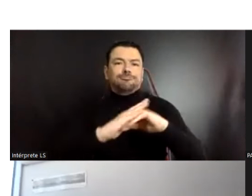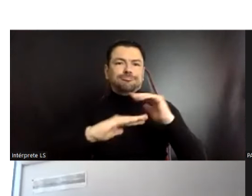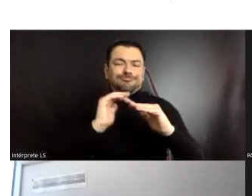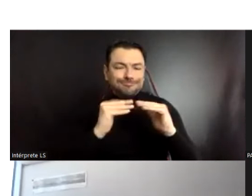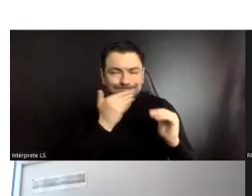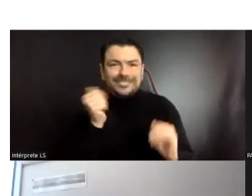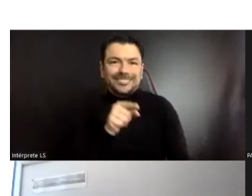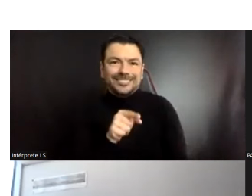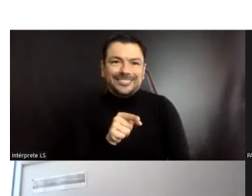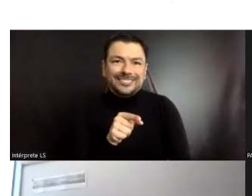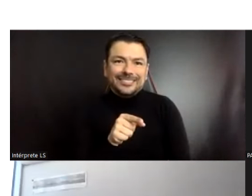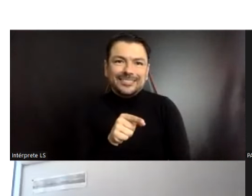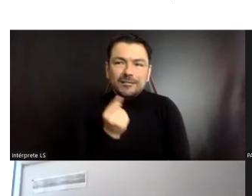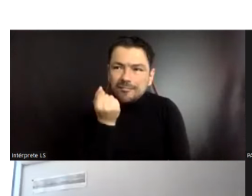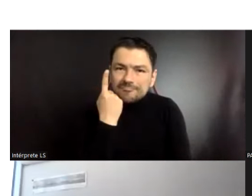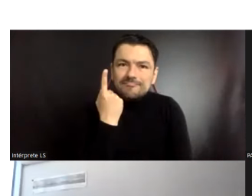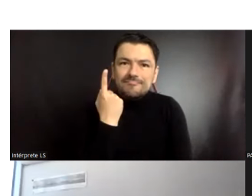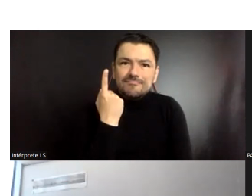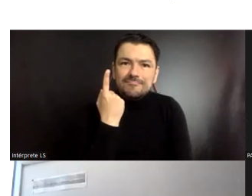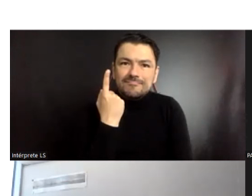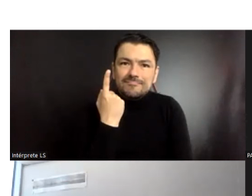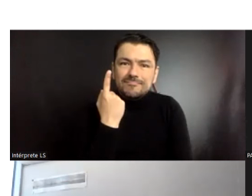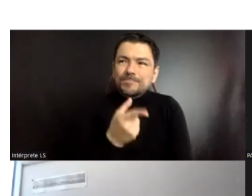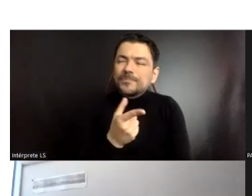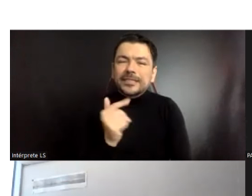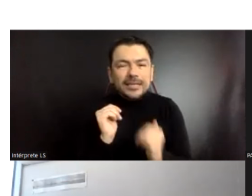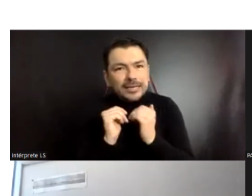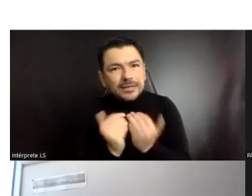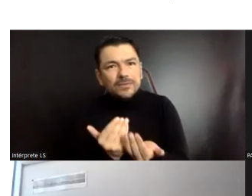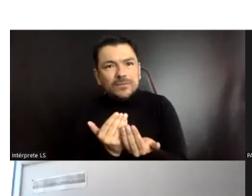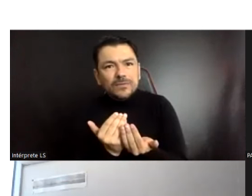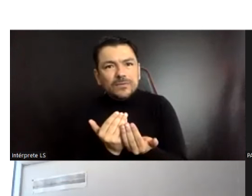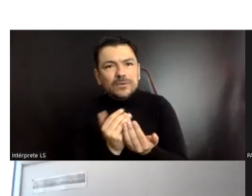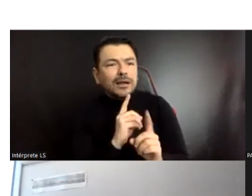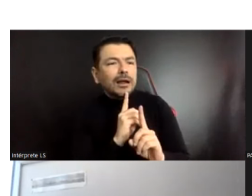entendimiento de cómo crear respuestas de emergencias en el futuro.